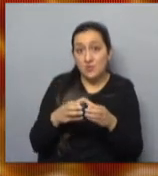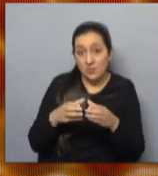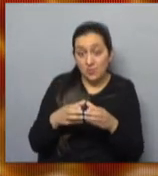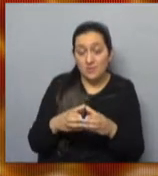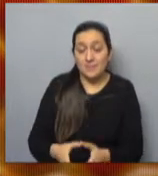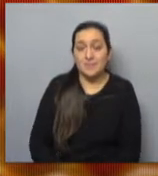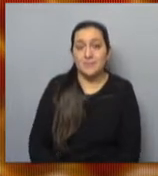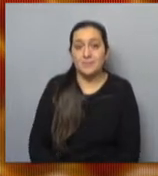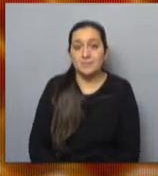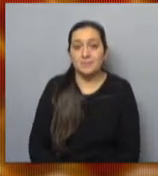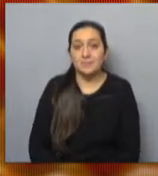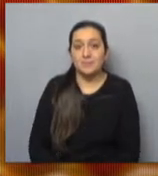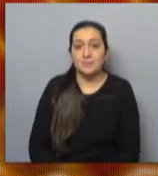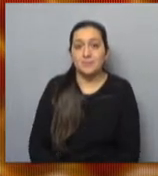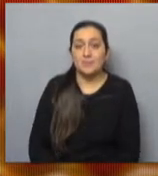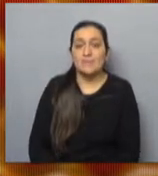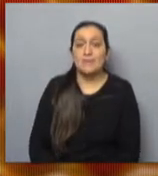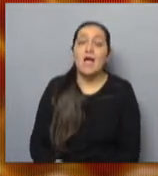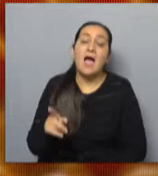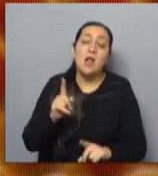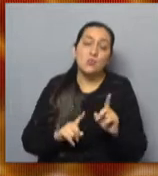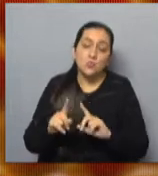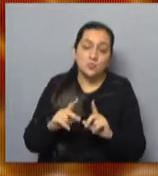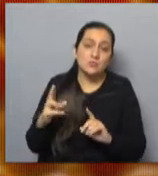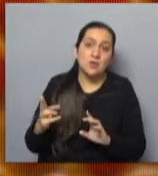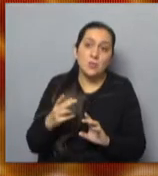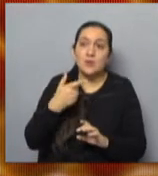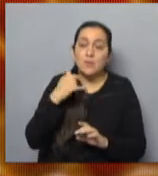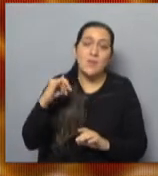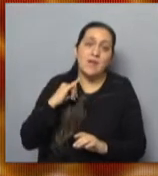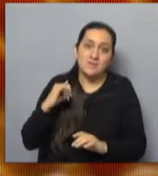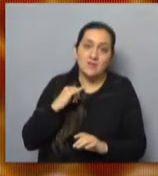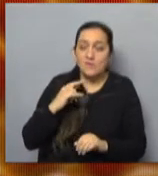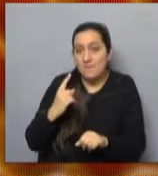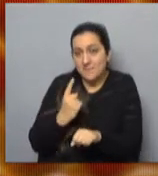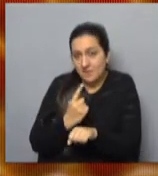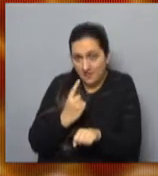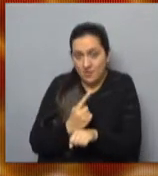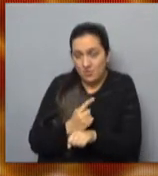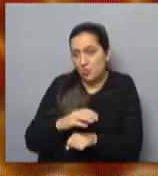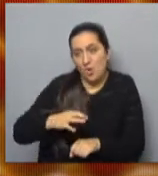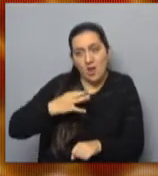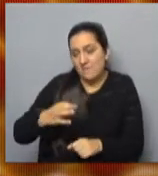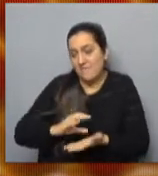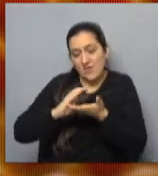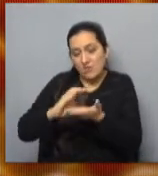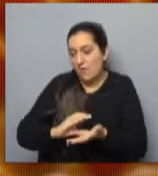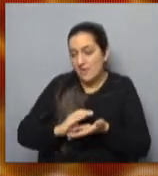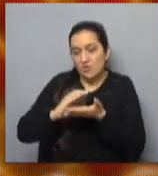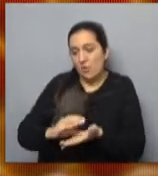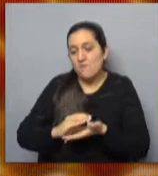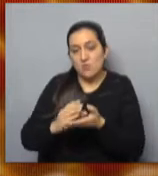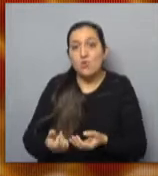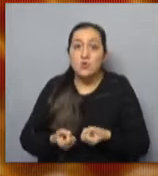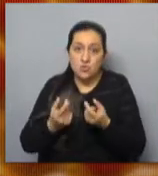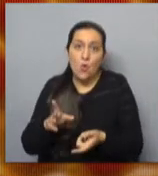entonces salvo excepciones algo excepciones como malvín que fuese el pionero y que toda la vida ha invertido ya el día le ha dado